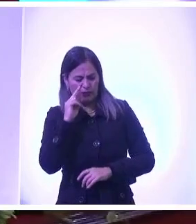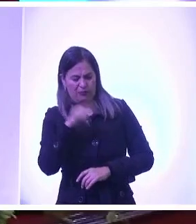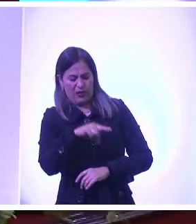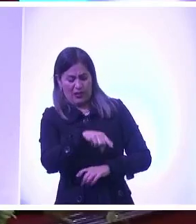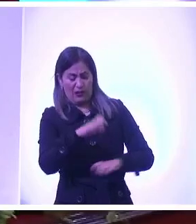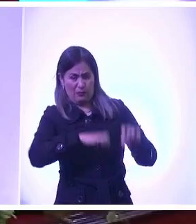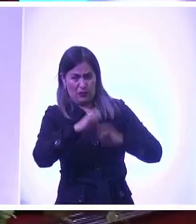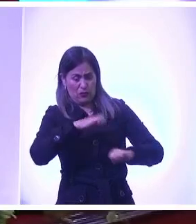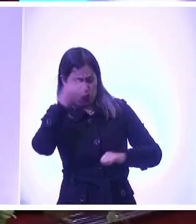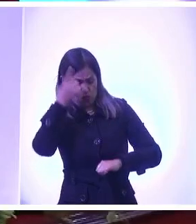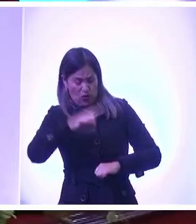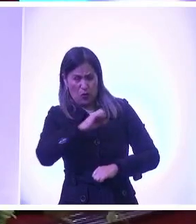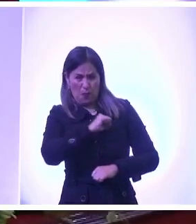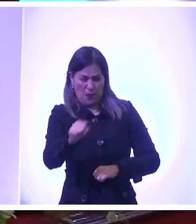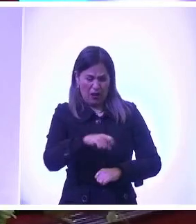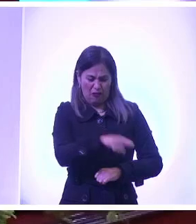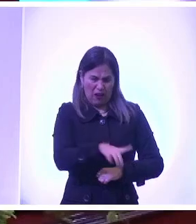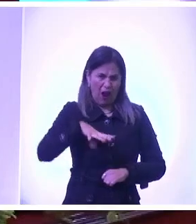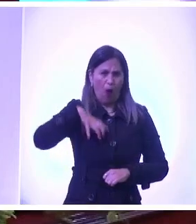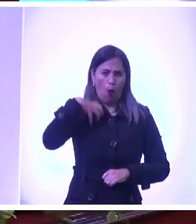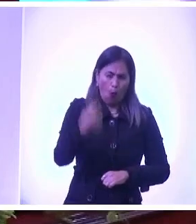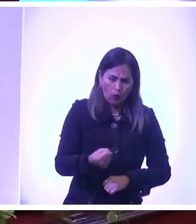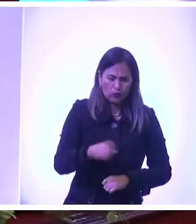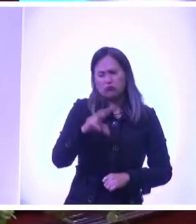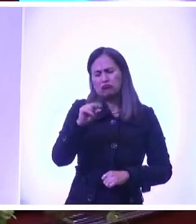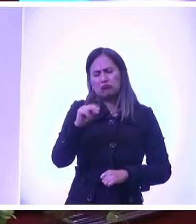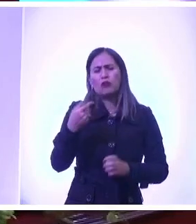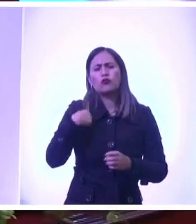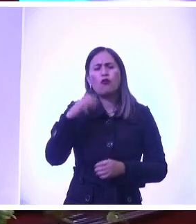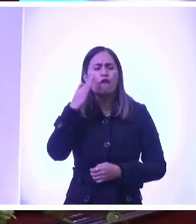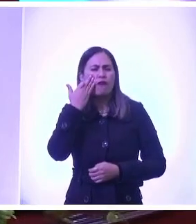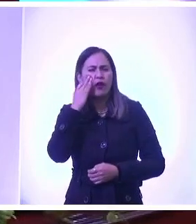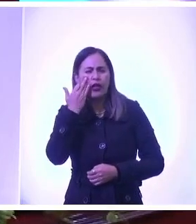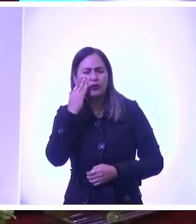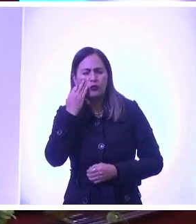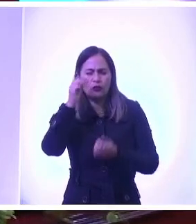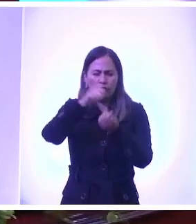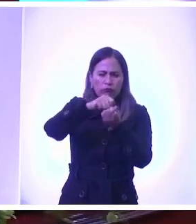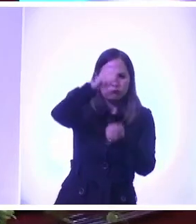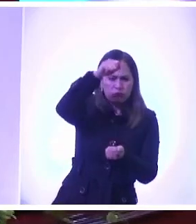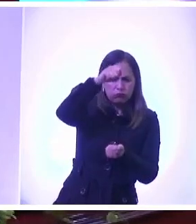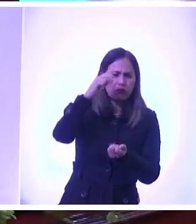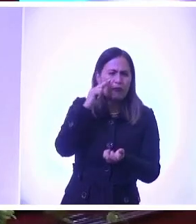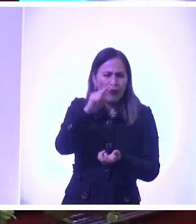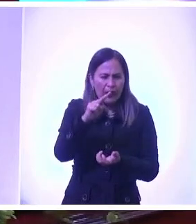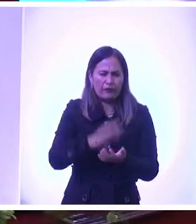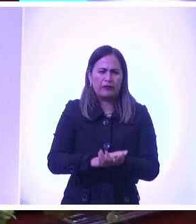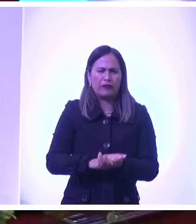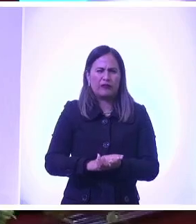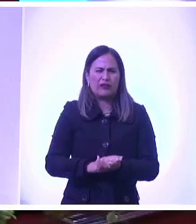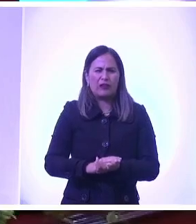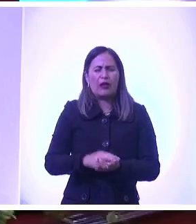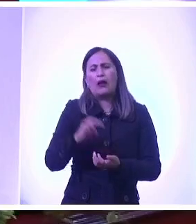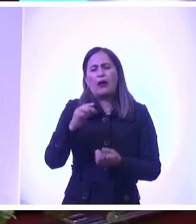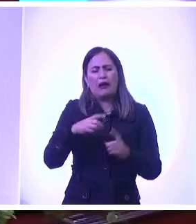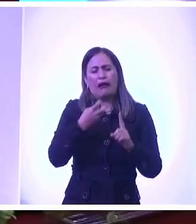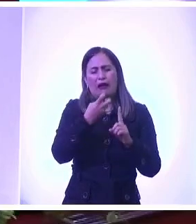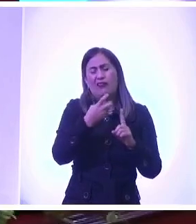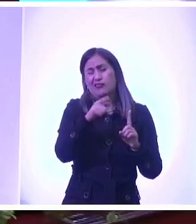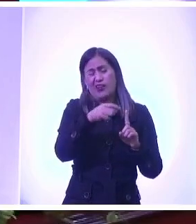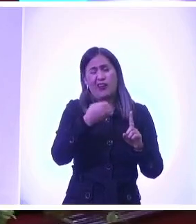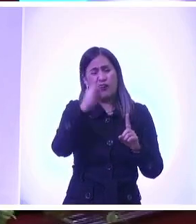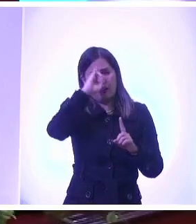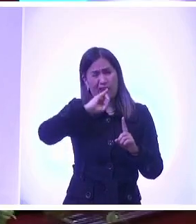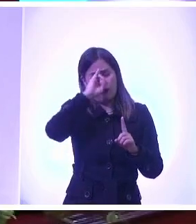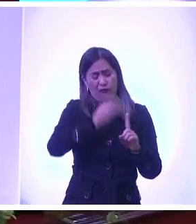de la historia como el que te explota Yo abro el Facebook y la verdad Hasta siento feo de ver los memes que dicen ay Es que mi jefe es así o es que me hace